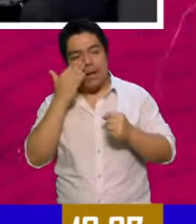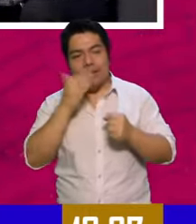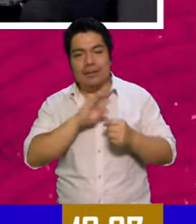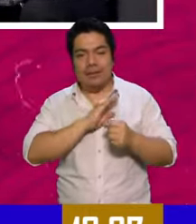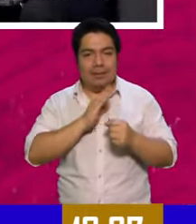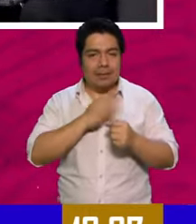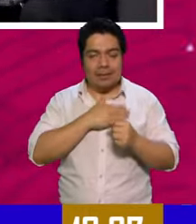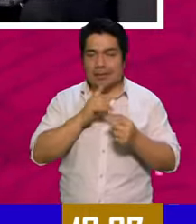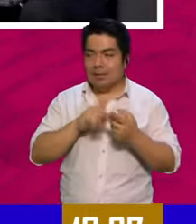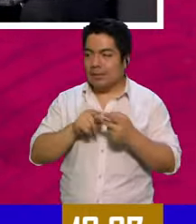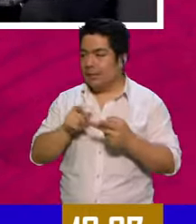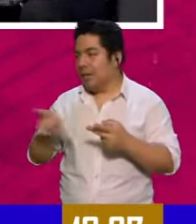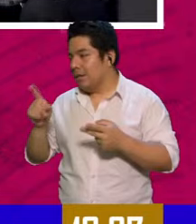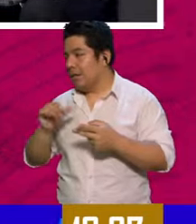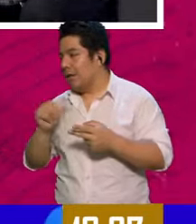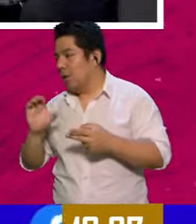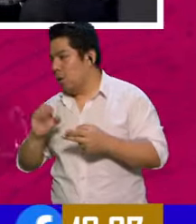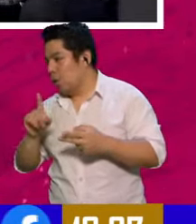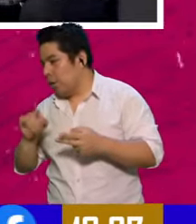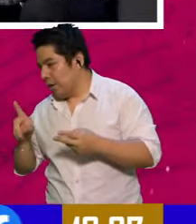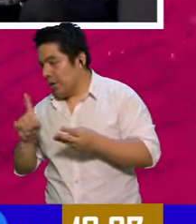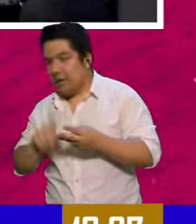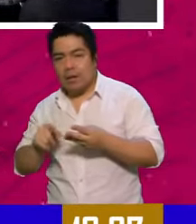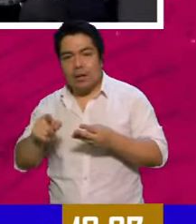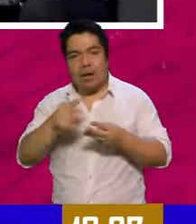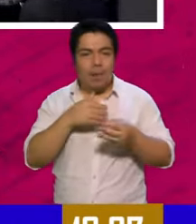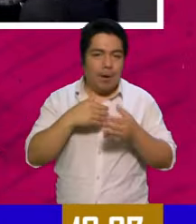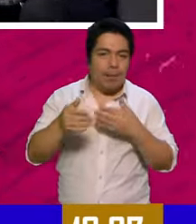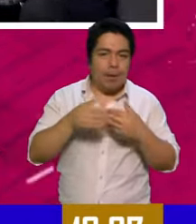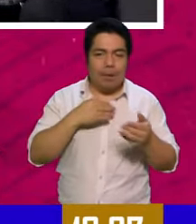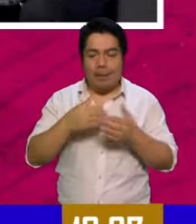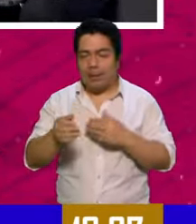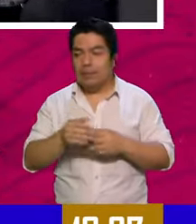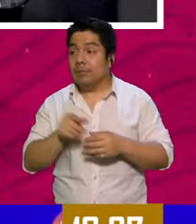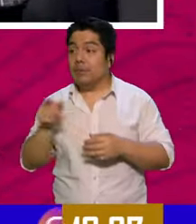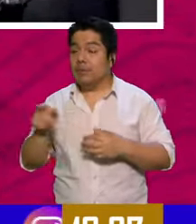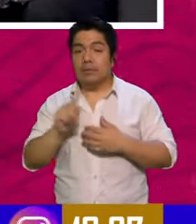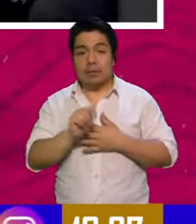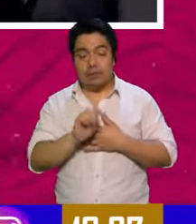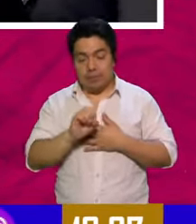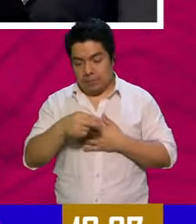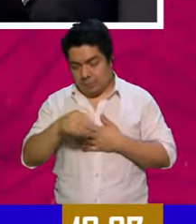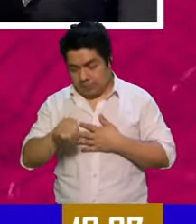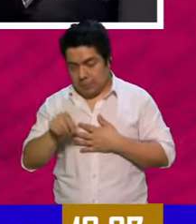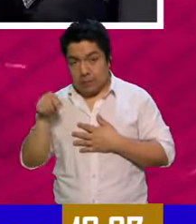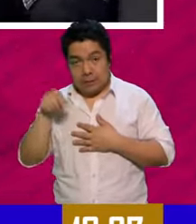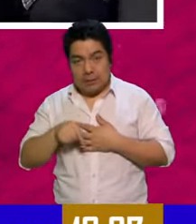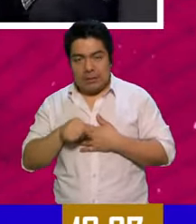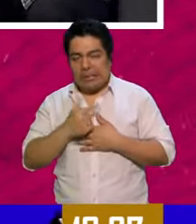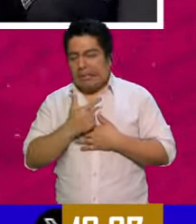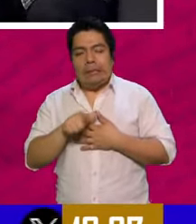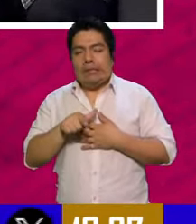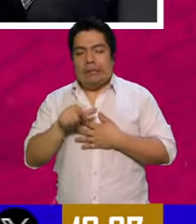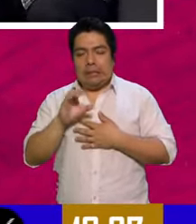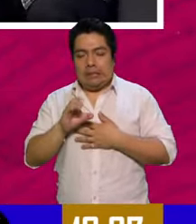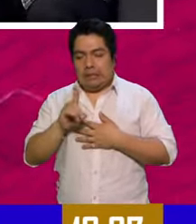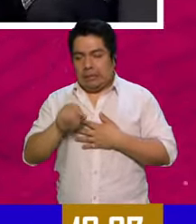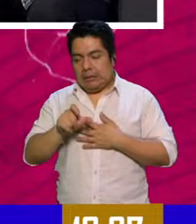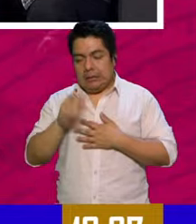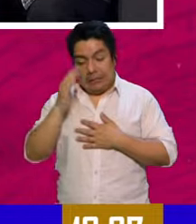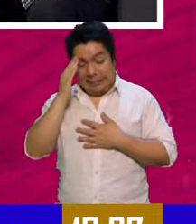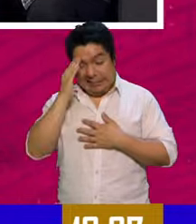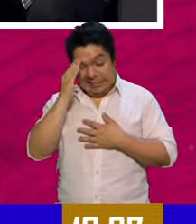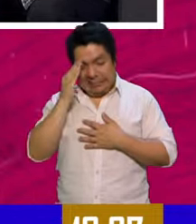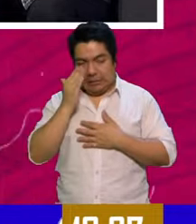y volteas para el otro y ves algo colonial y volteas para el otro y ves algo moderno. Perfecto, y Toño, tú cuéntame por favor, algo que no te guste tanto, algo que dijeras, yo